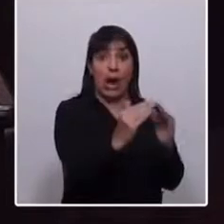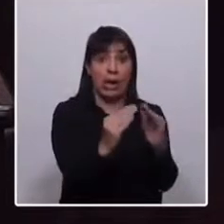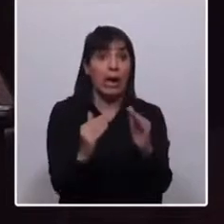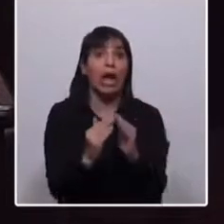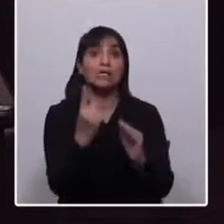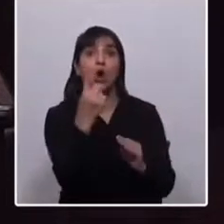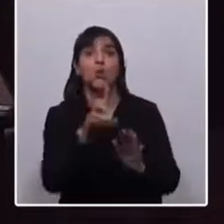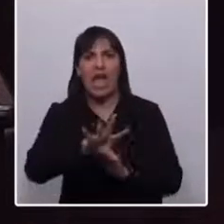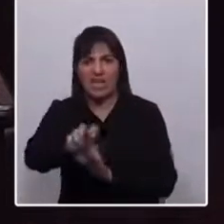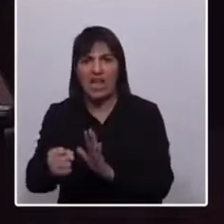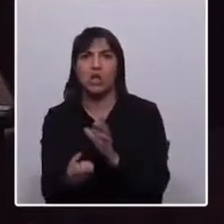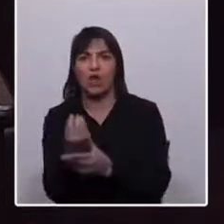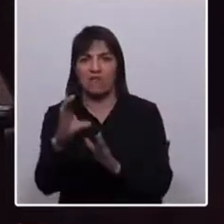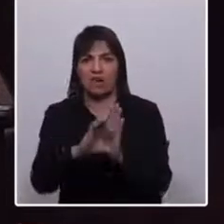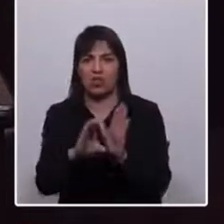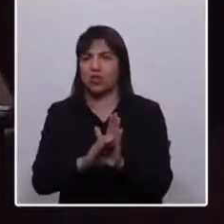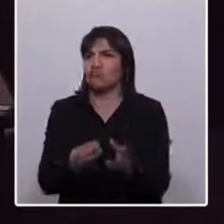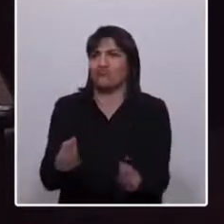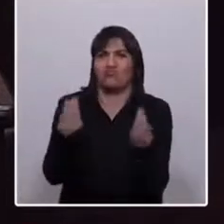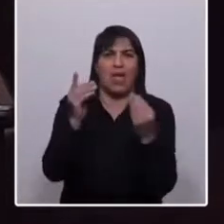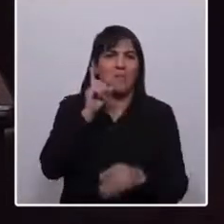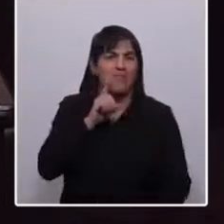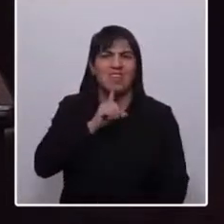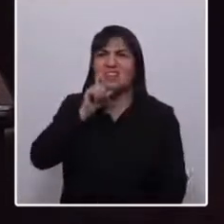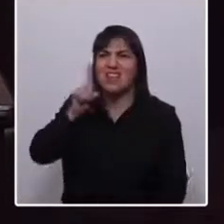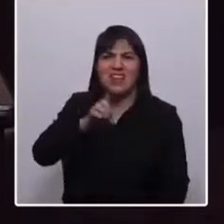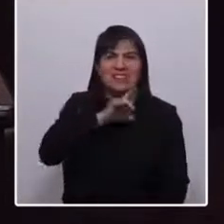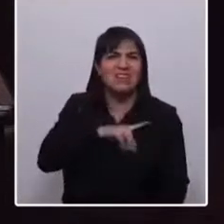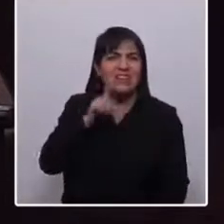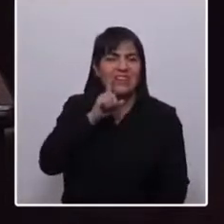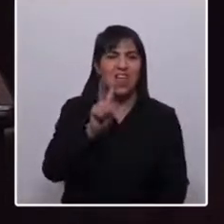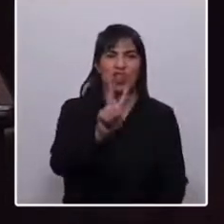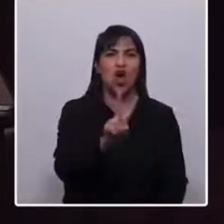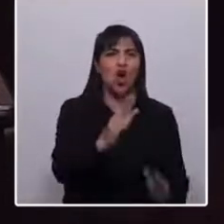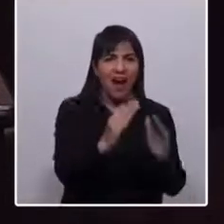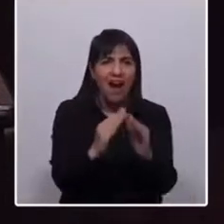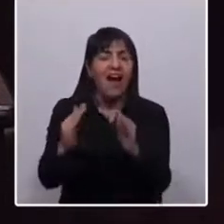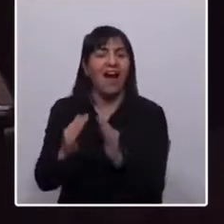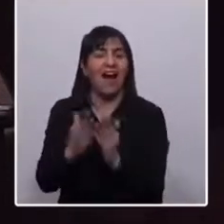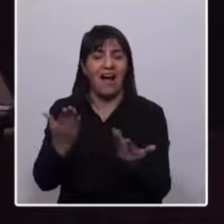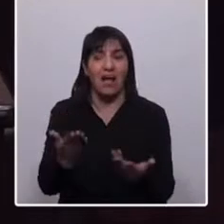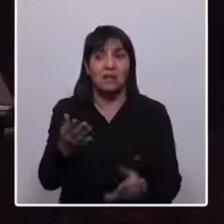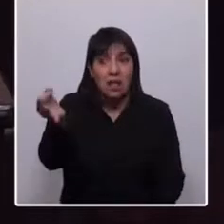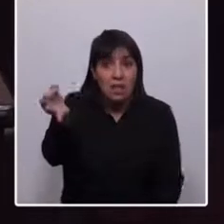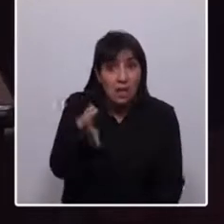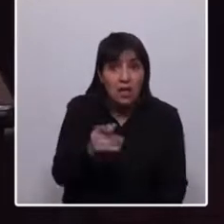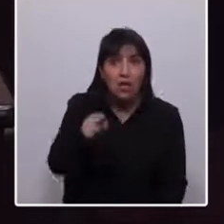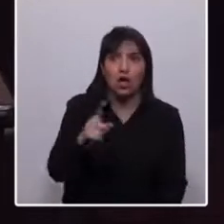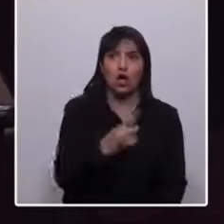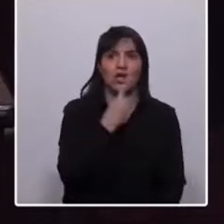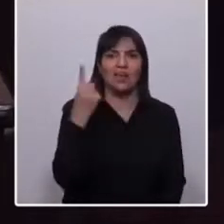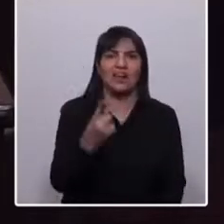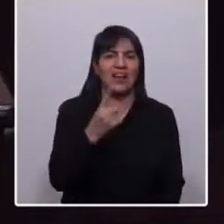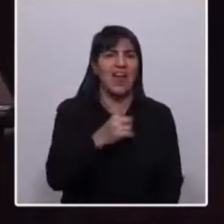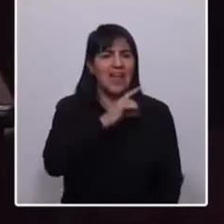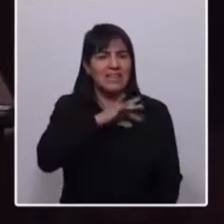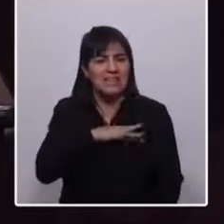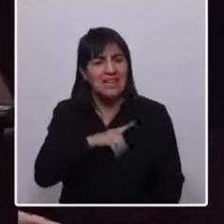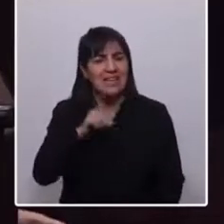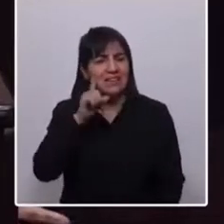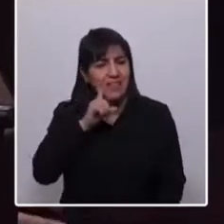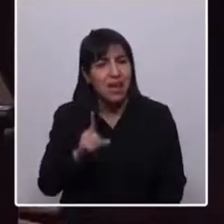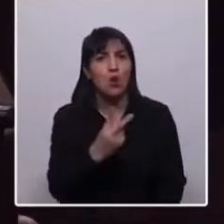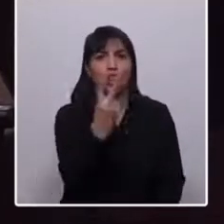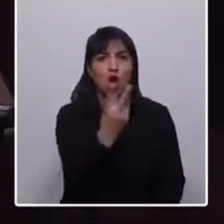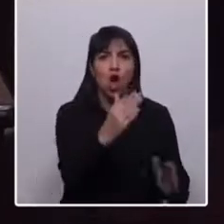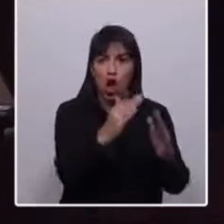mentira mala y desconectada. ¿Quién en Chile tiene dos casas? Y fueron más allá. Dijeron que en general los chilenos tenemos dos casas y departamentos.